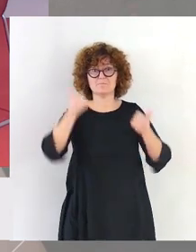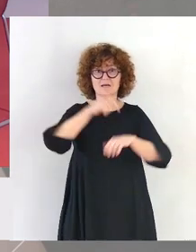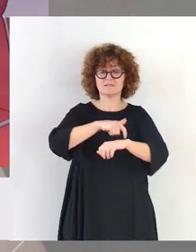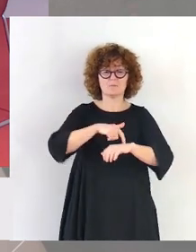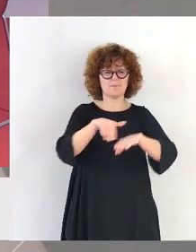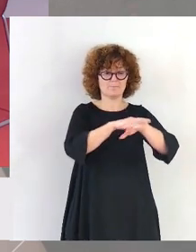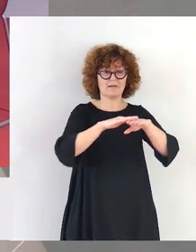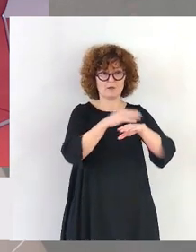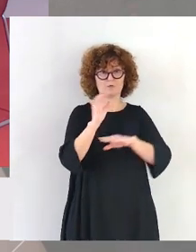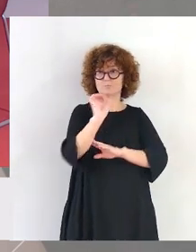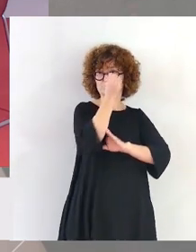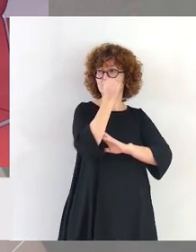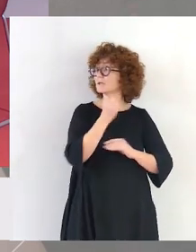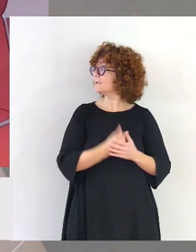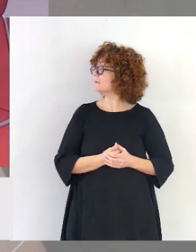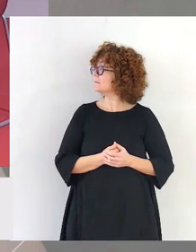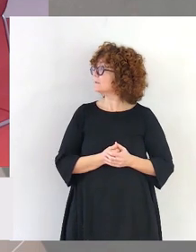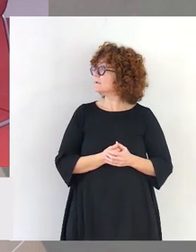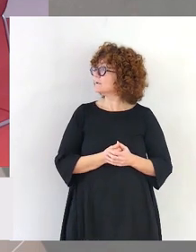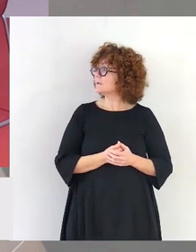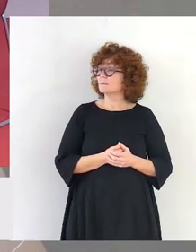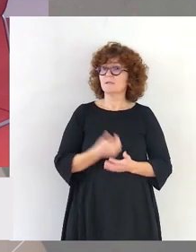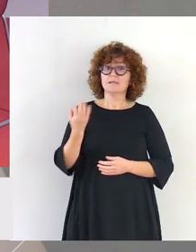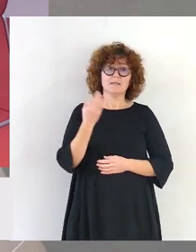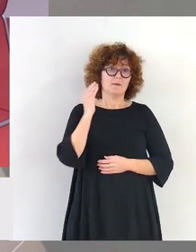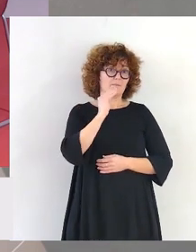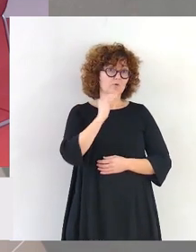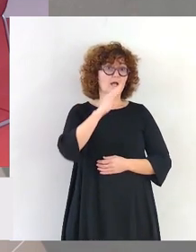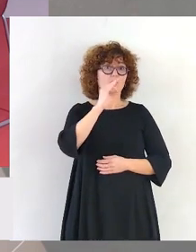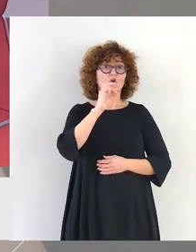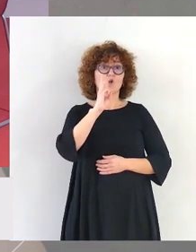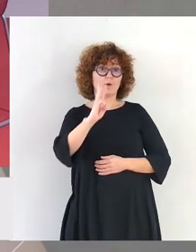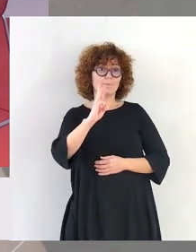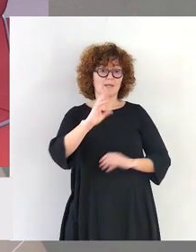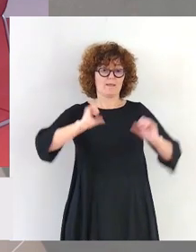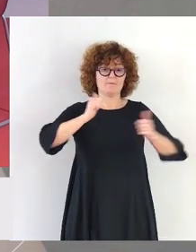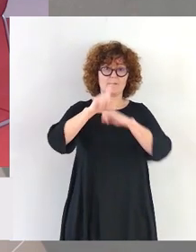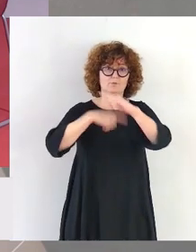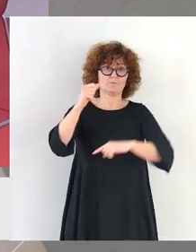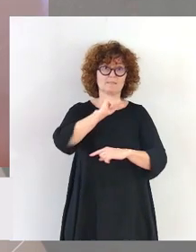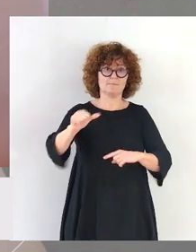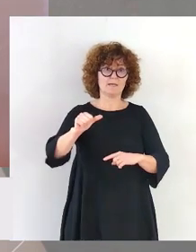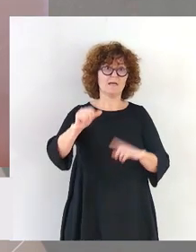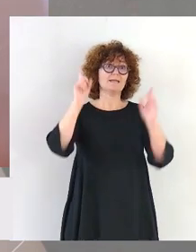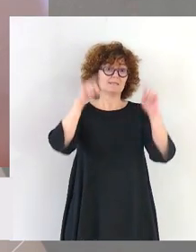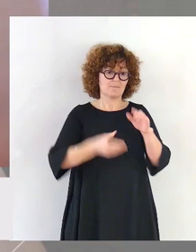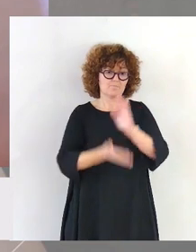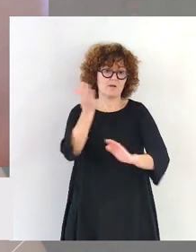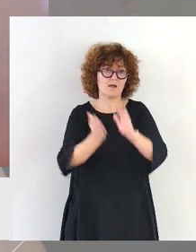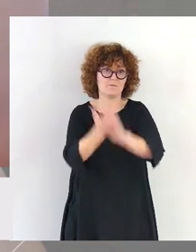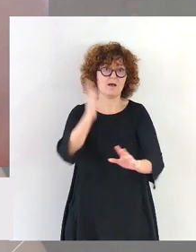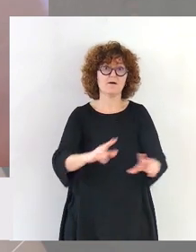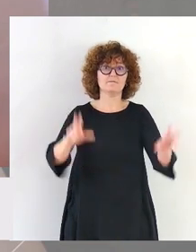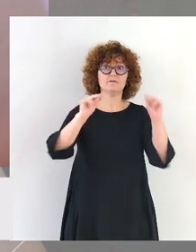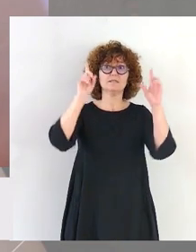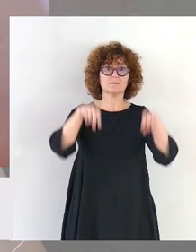estoy dando la espalda per no puedo evitar preguntaros por la cop que empieza la semana que viene Cómo se afronta este año y ya también por ir cerrando este diálogo